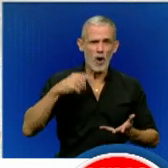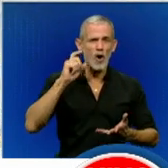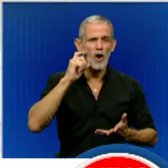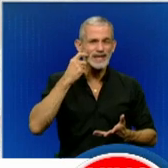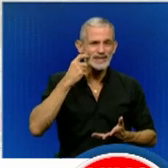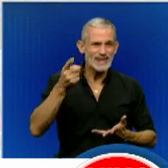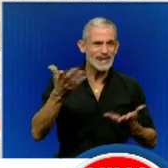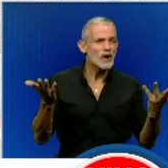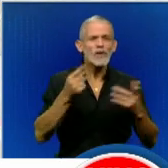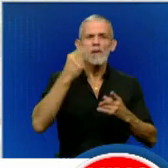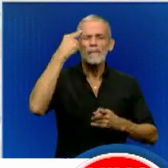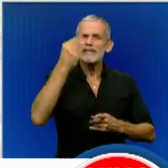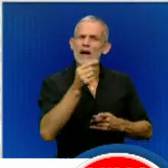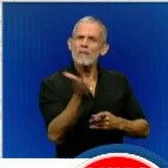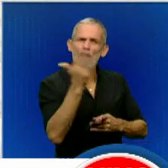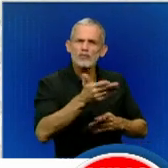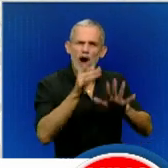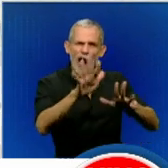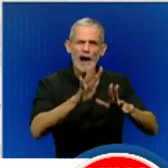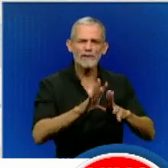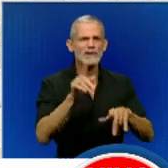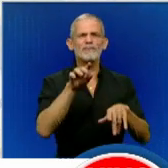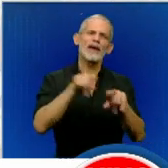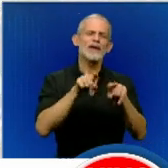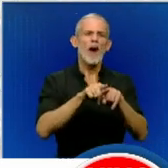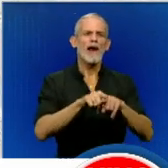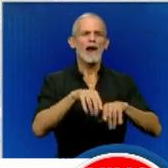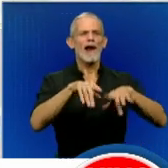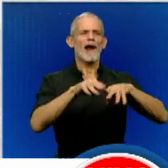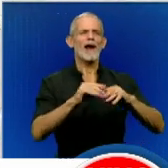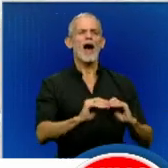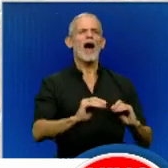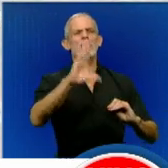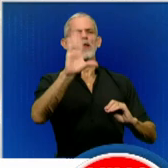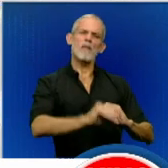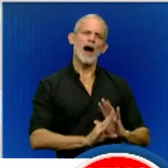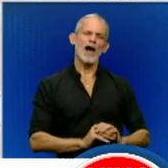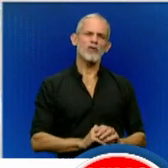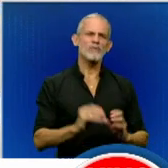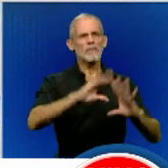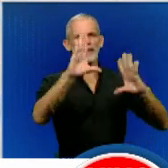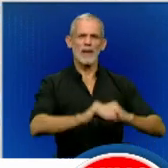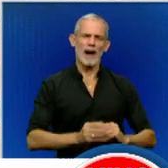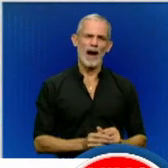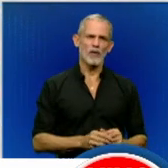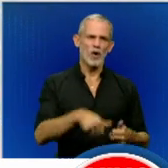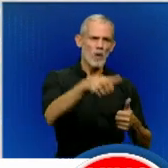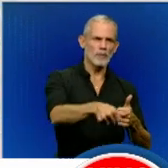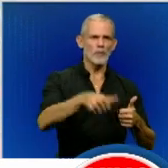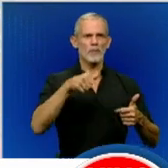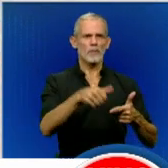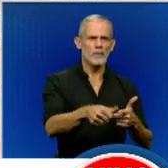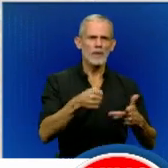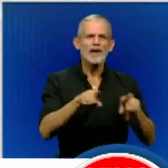actividades productivas se manejan como un aparato electrónico que uno puede emprenderlo y apagarlo de acuerdo a la conveniencia como que si